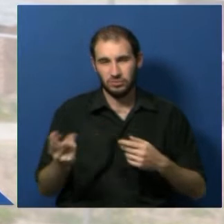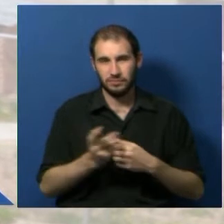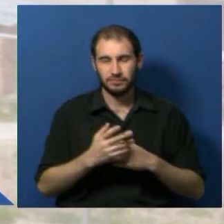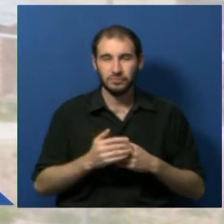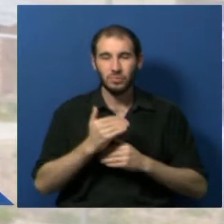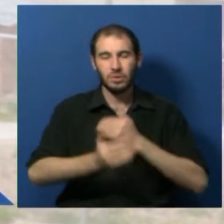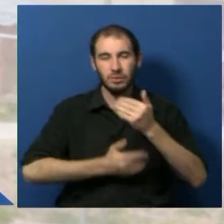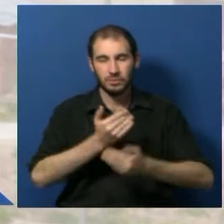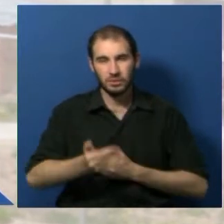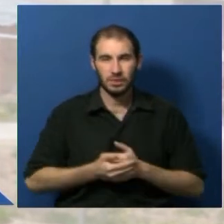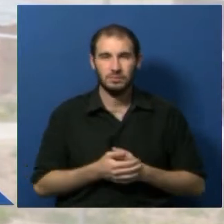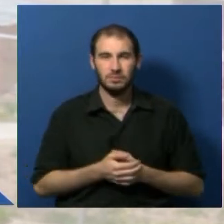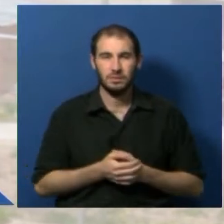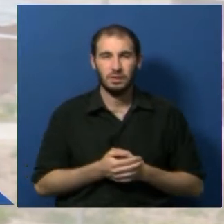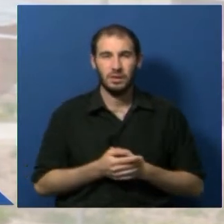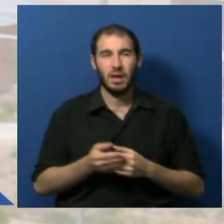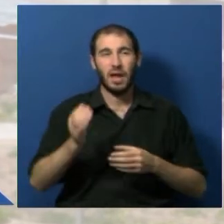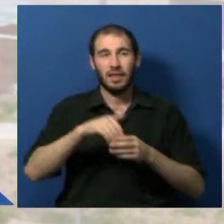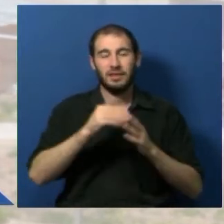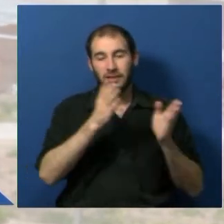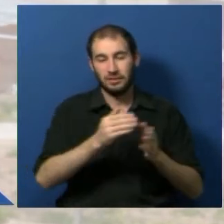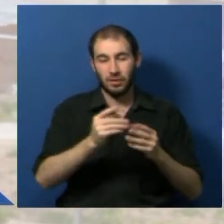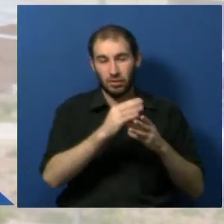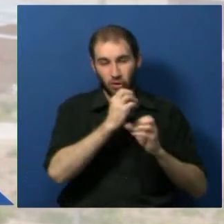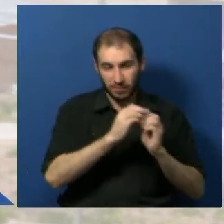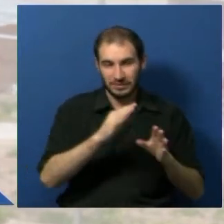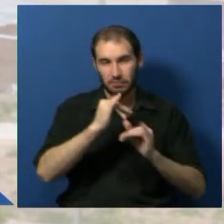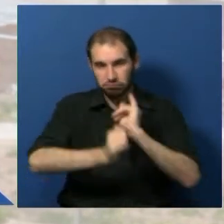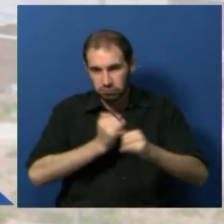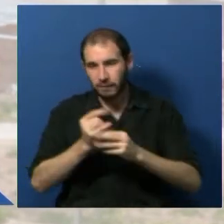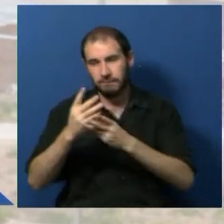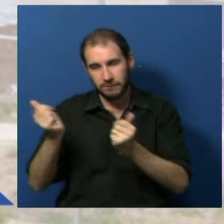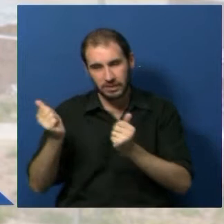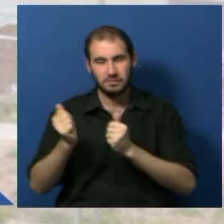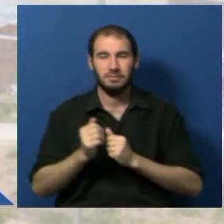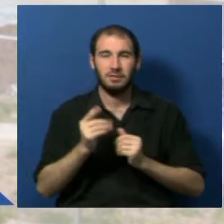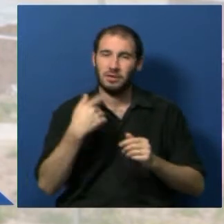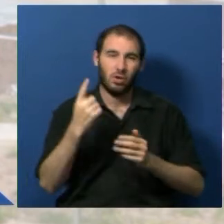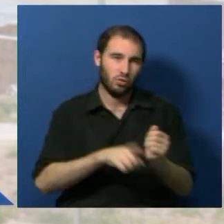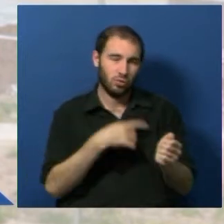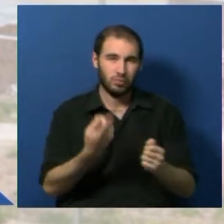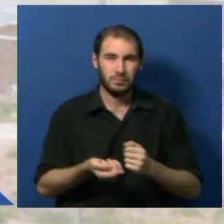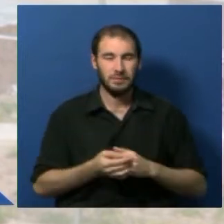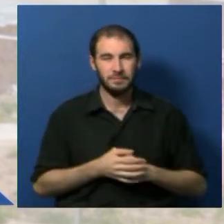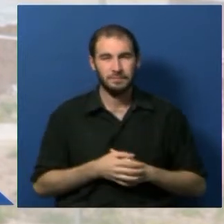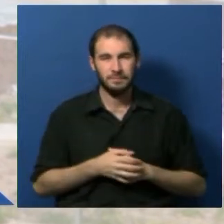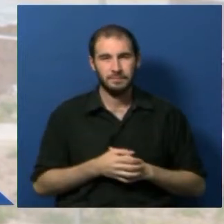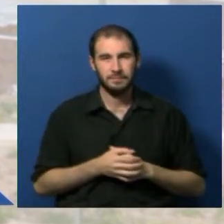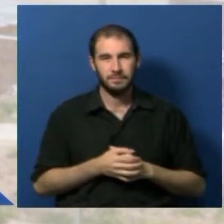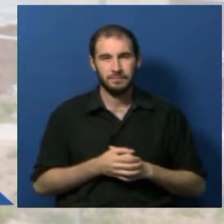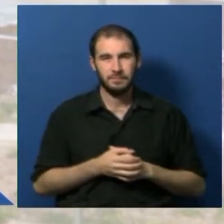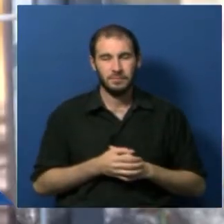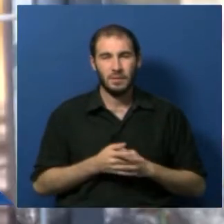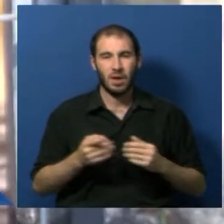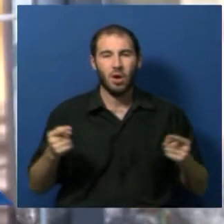el proceso de introducción, desarrollo y desenlace que clásico. Es habitual en esto, es clásico. Y bueno,